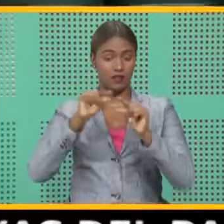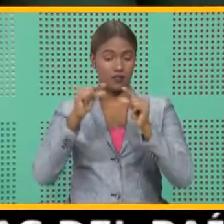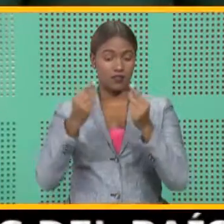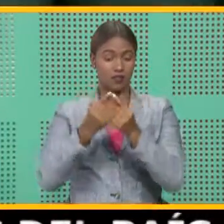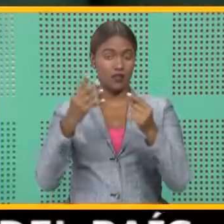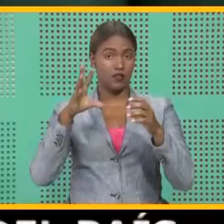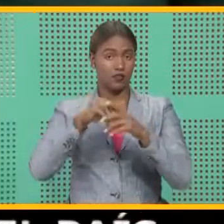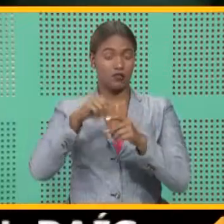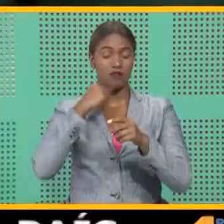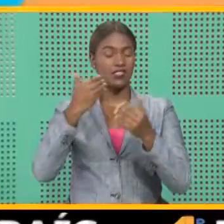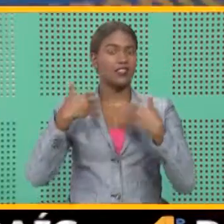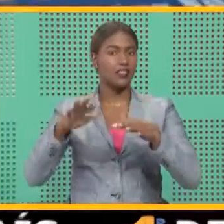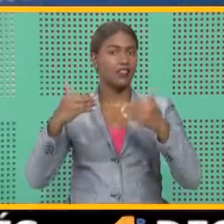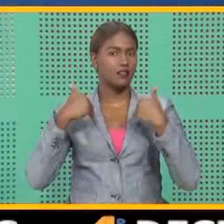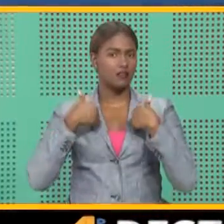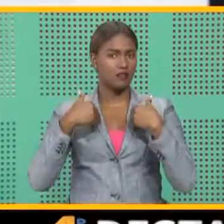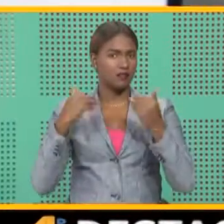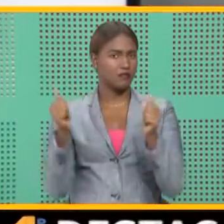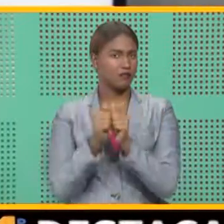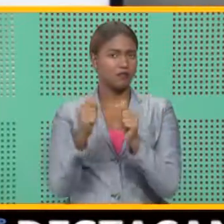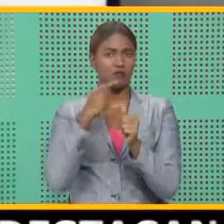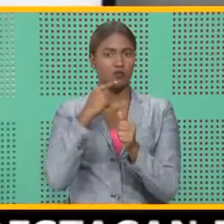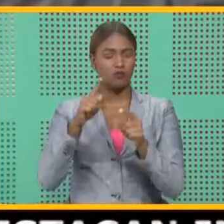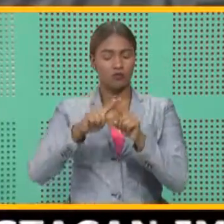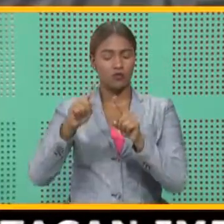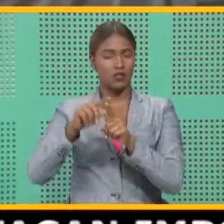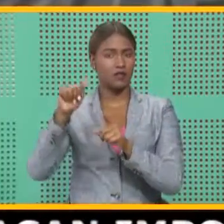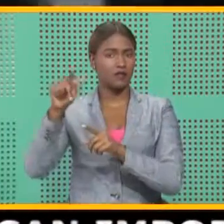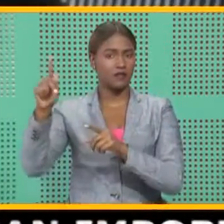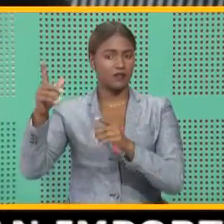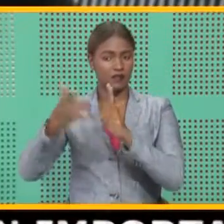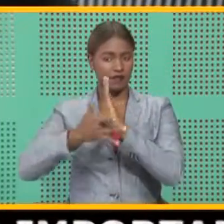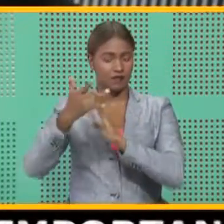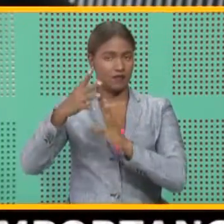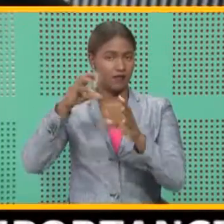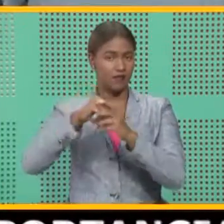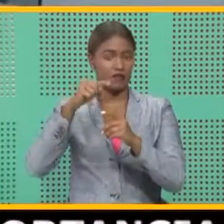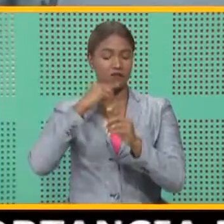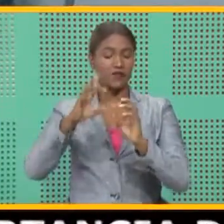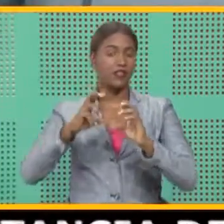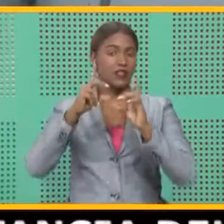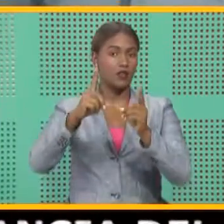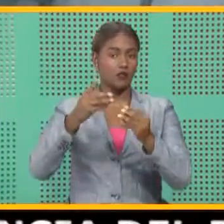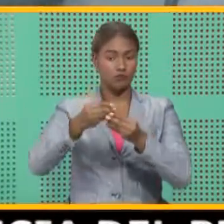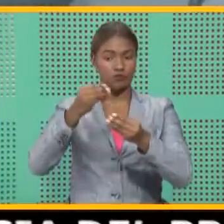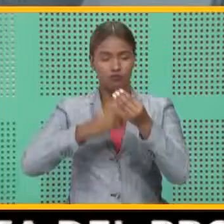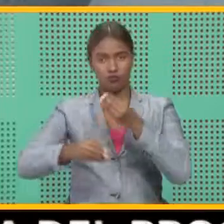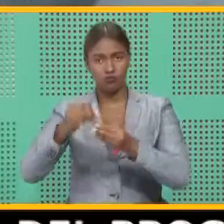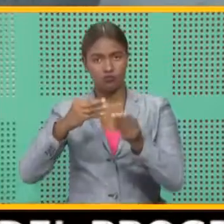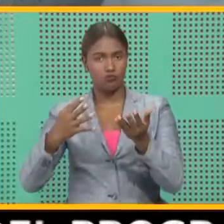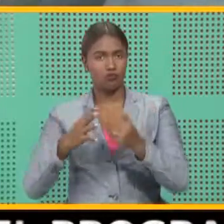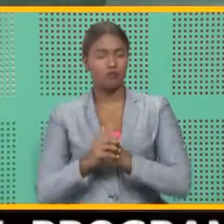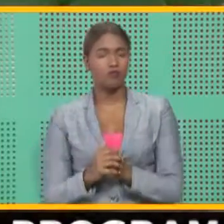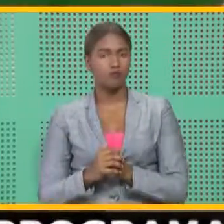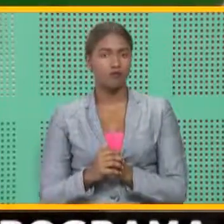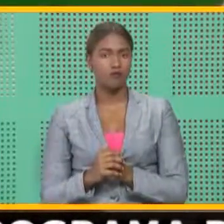sorpresa que cuentan con unas aplicaciones tecnológicas en educación financiera,